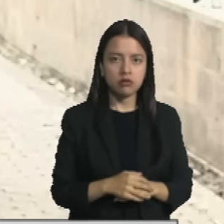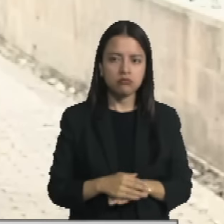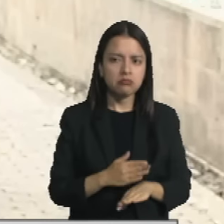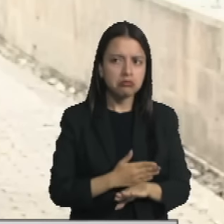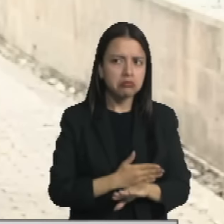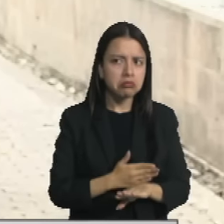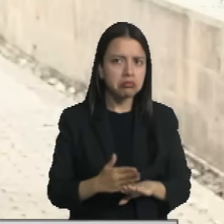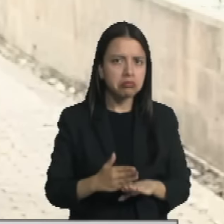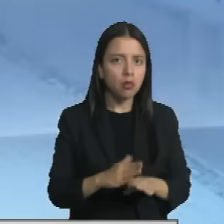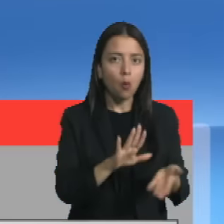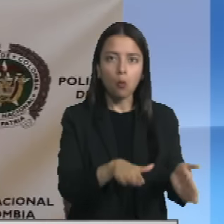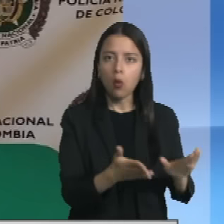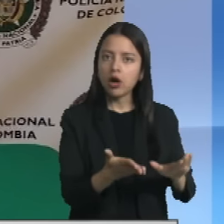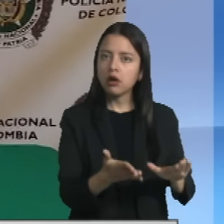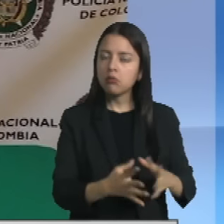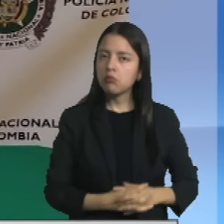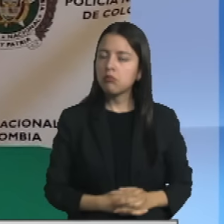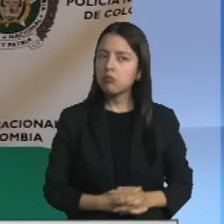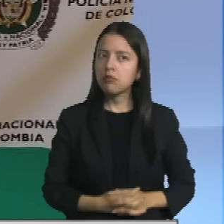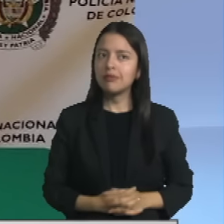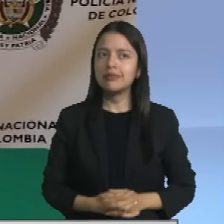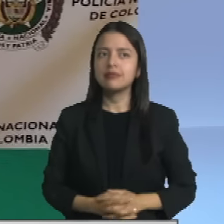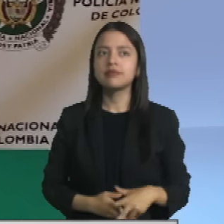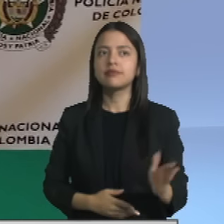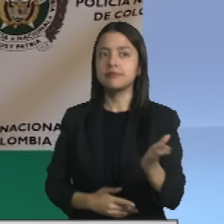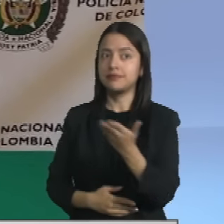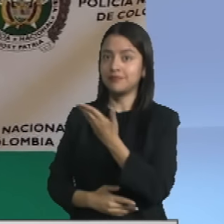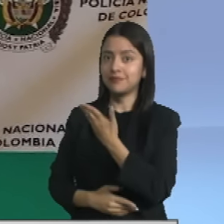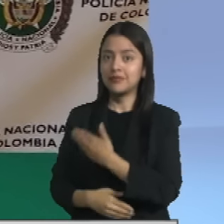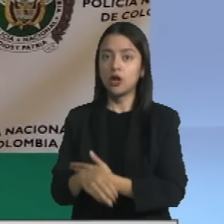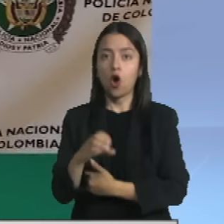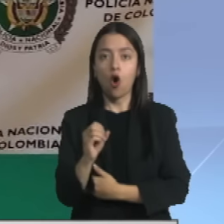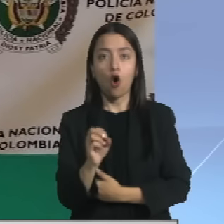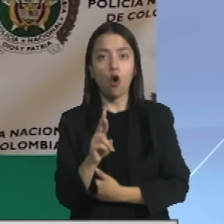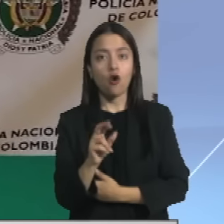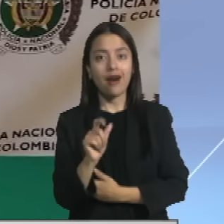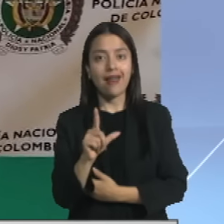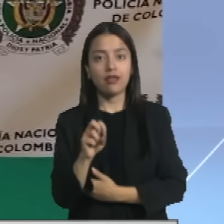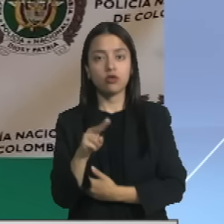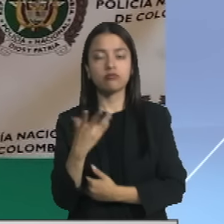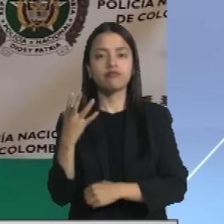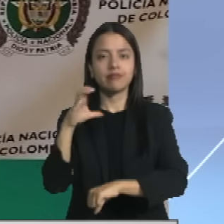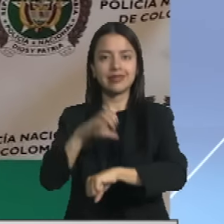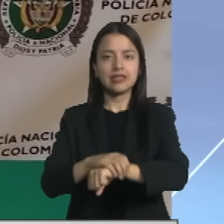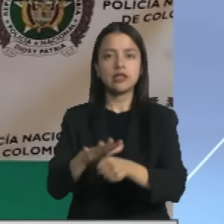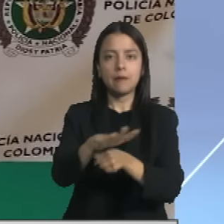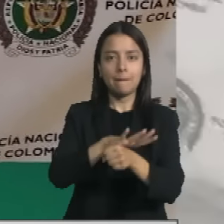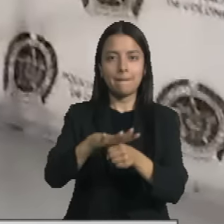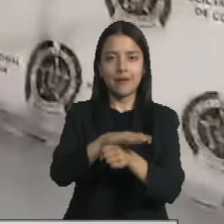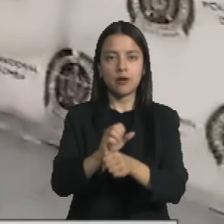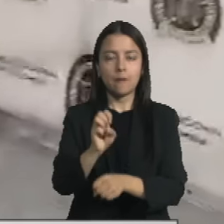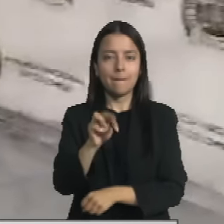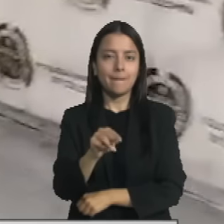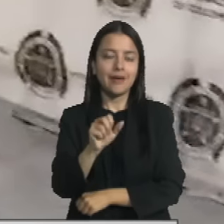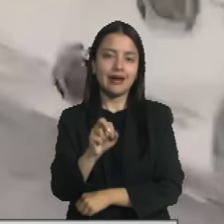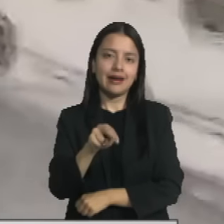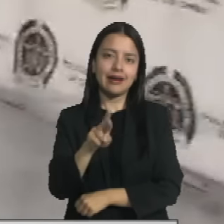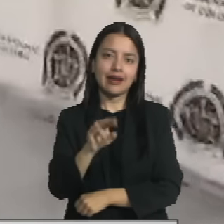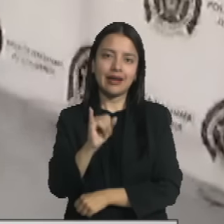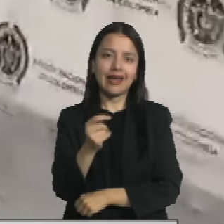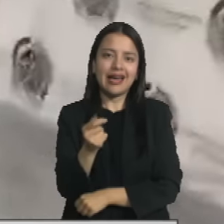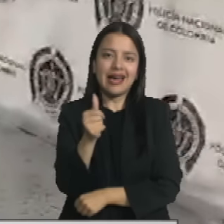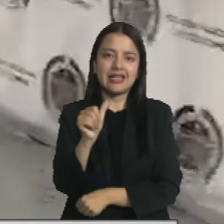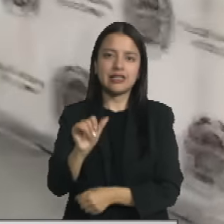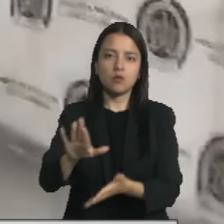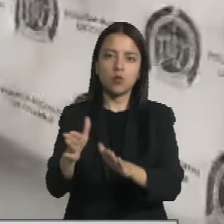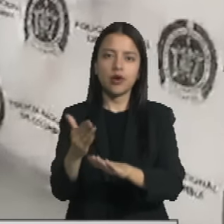se pronunciaron. Hace unos días, Orlando Restrepo fue capturado en el barrio Manrique La Salle por el delito de